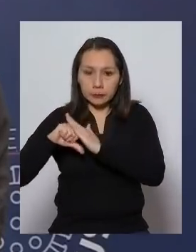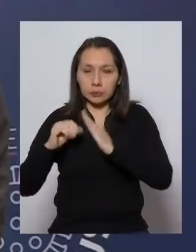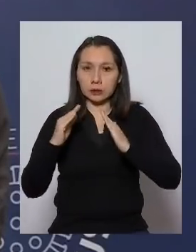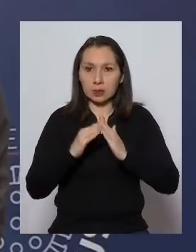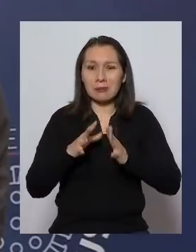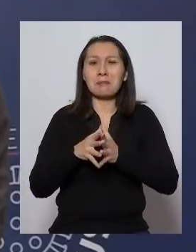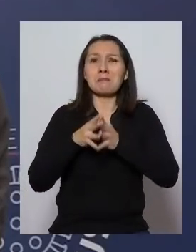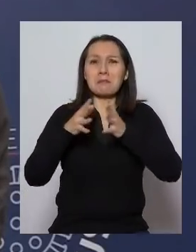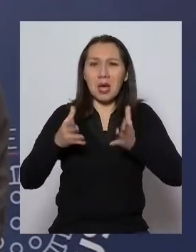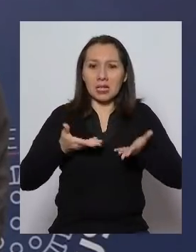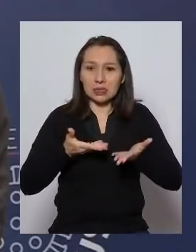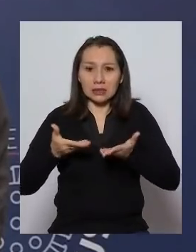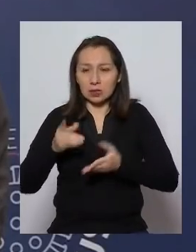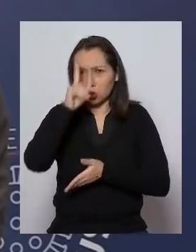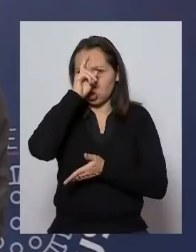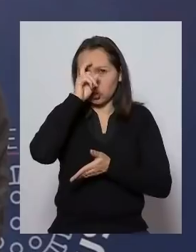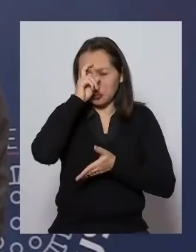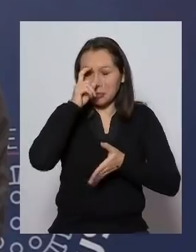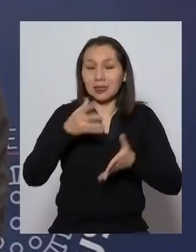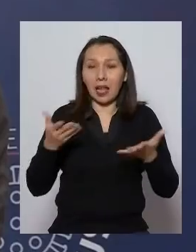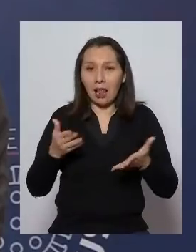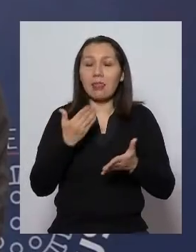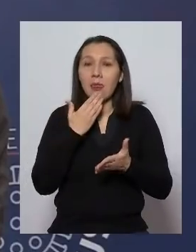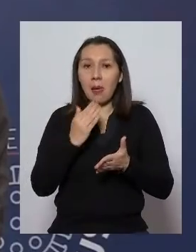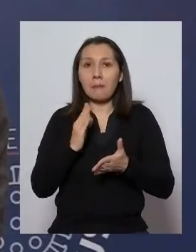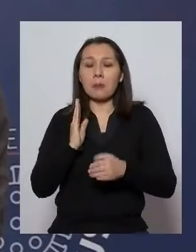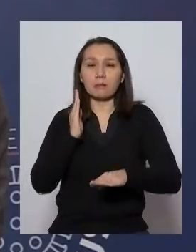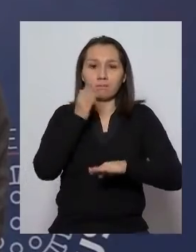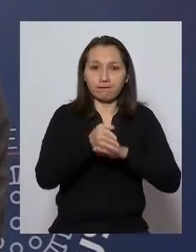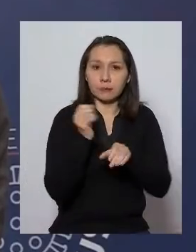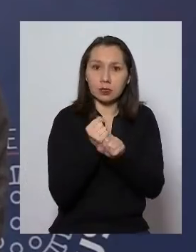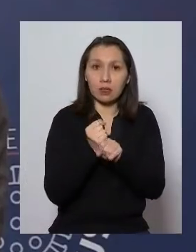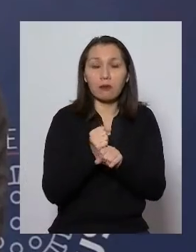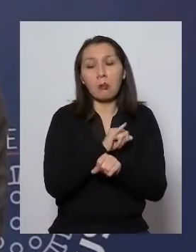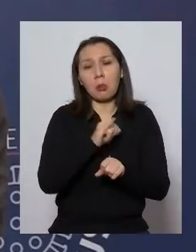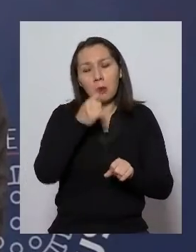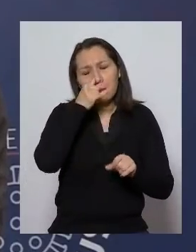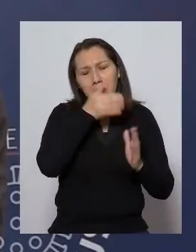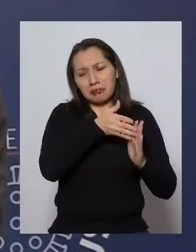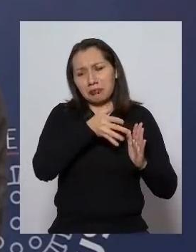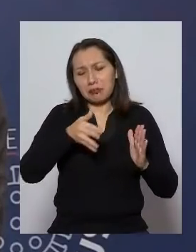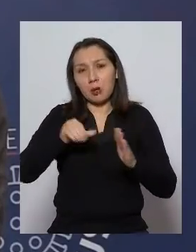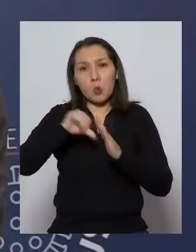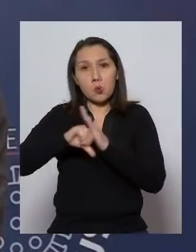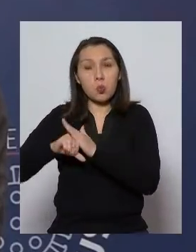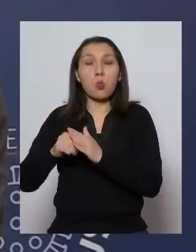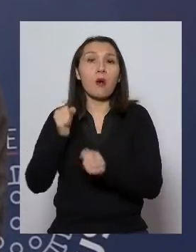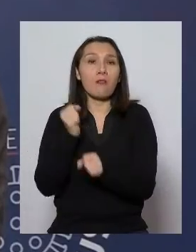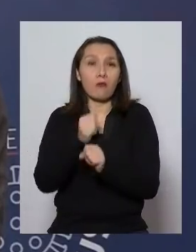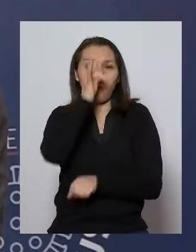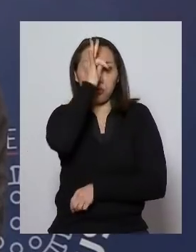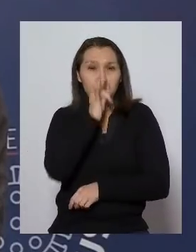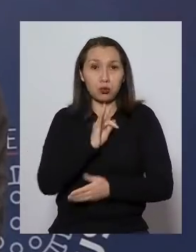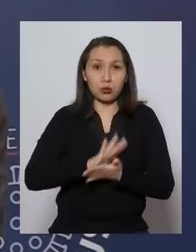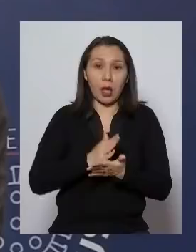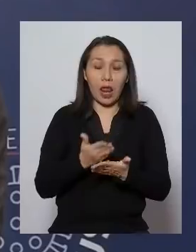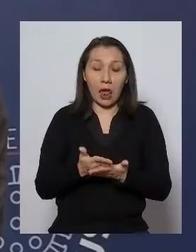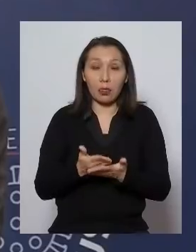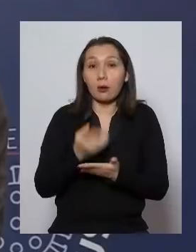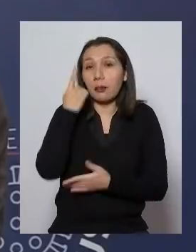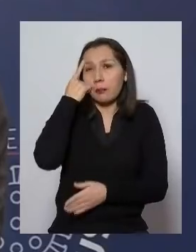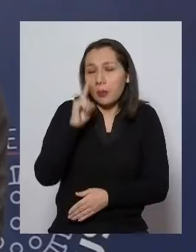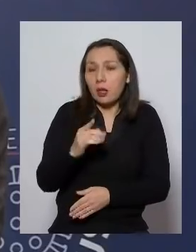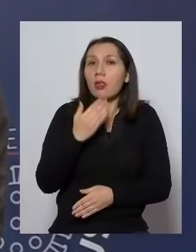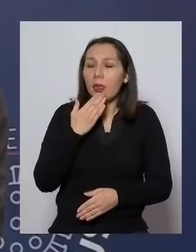en aumentar la capacidad de los hospitales, en presentarse a trabajar después de terminada la cuarentena entre los trabajadores de la salud. Pero